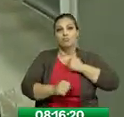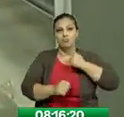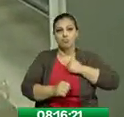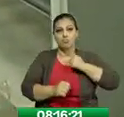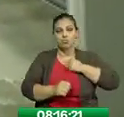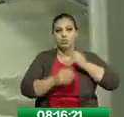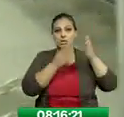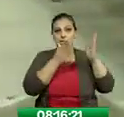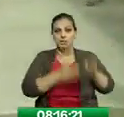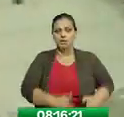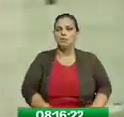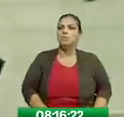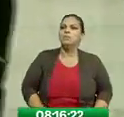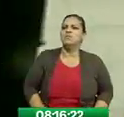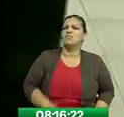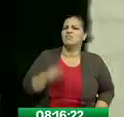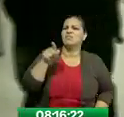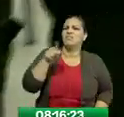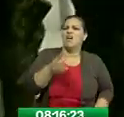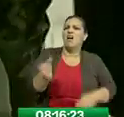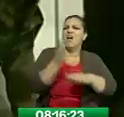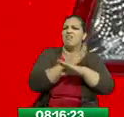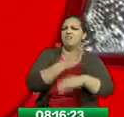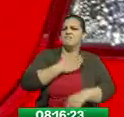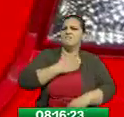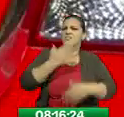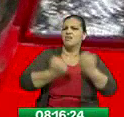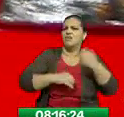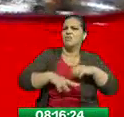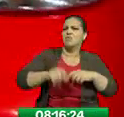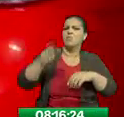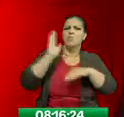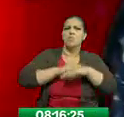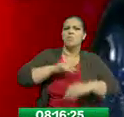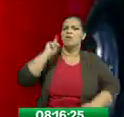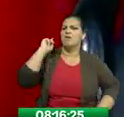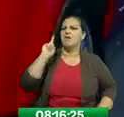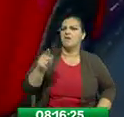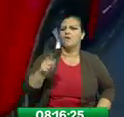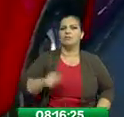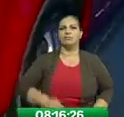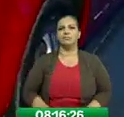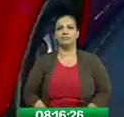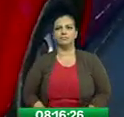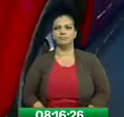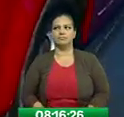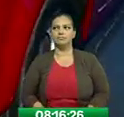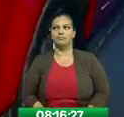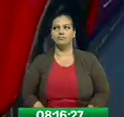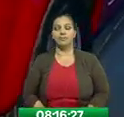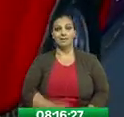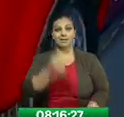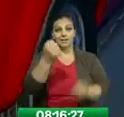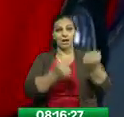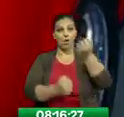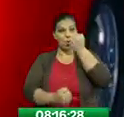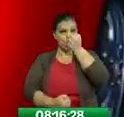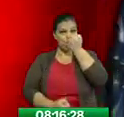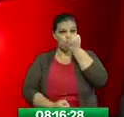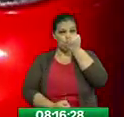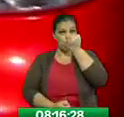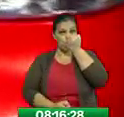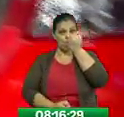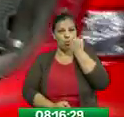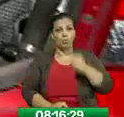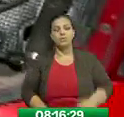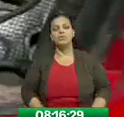registran antecedentes penales y el carro en el que se movilizaban presenta inconsistencias. El vehículo rojo se encuentra de